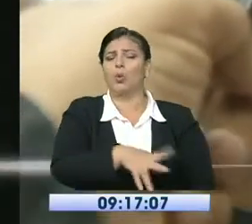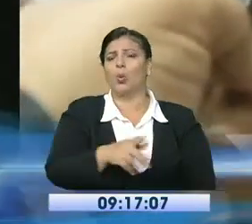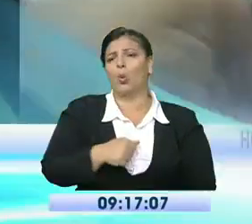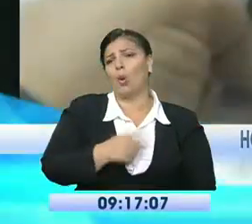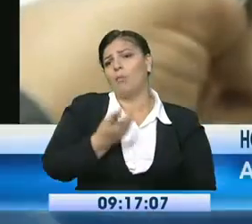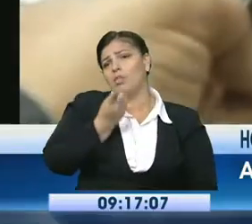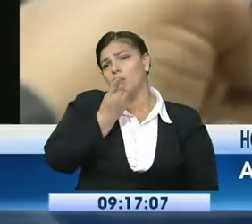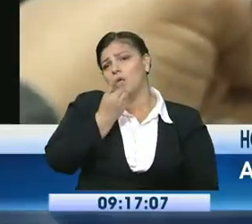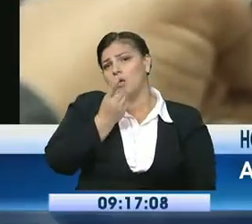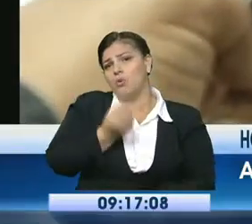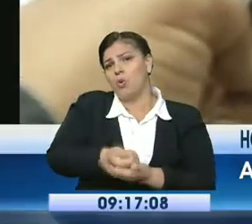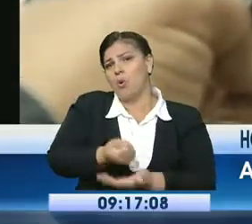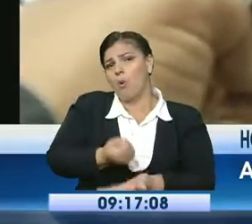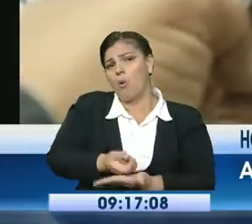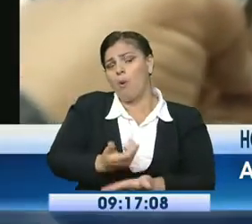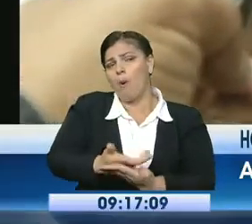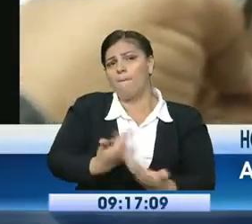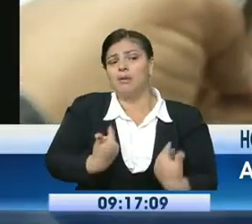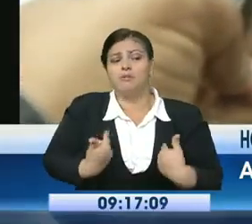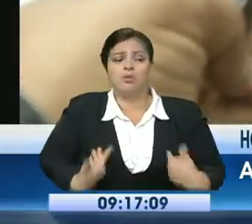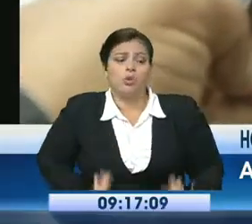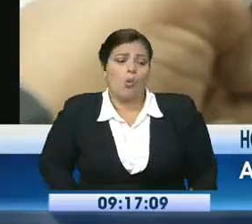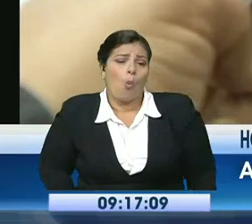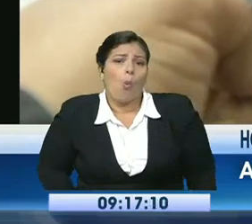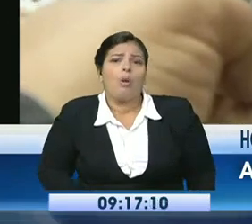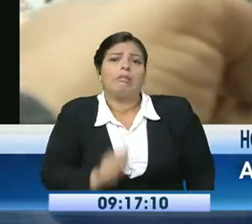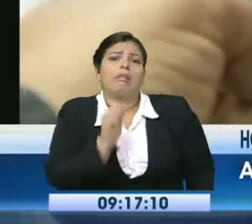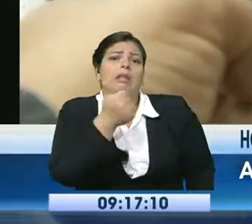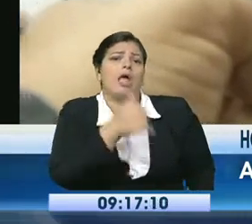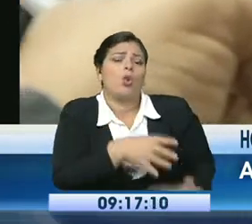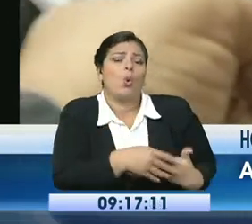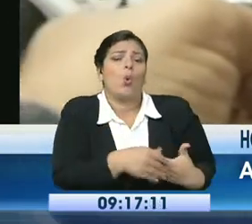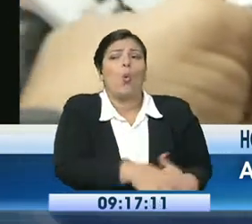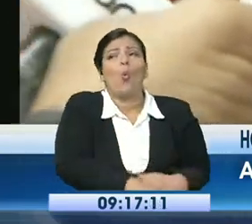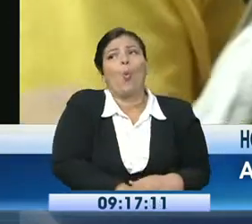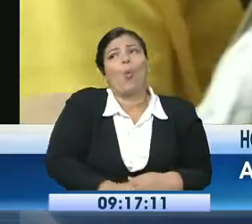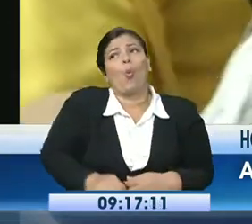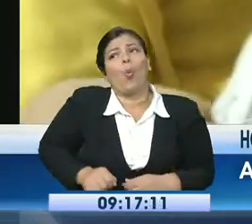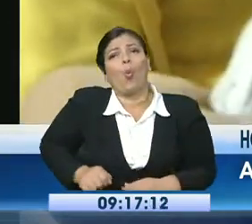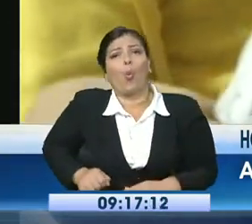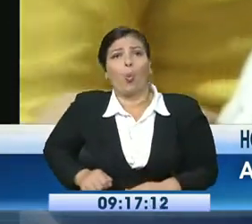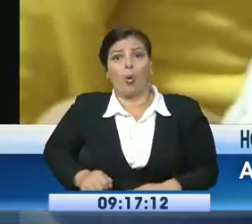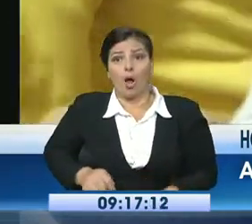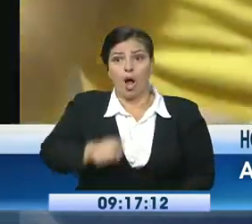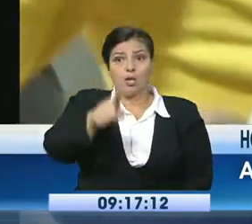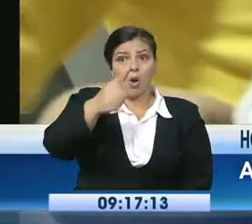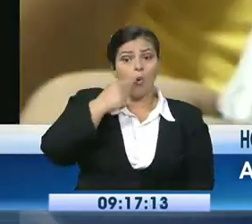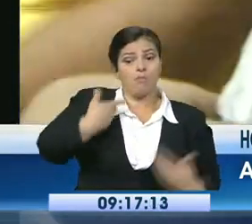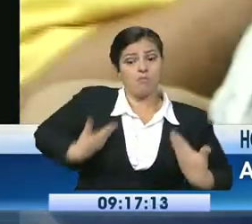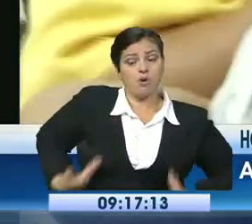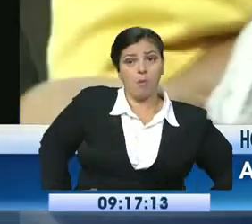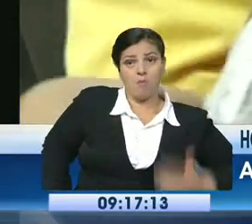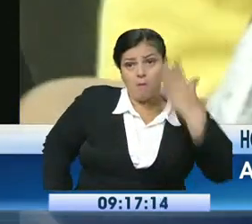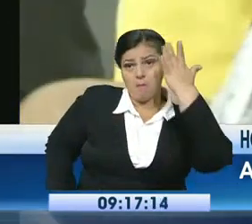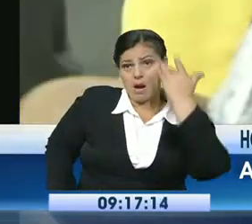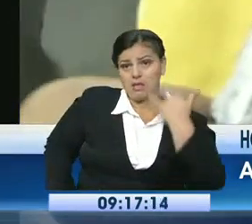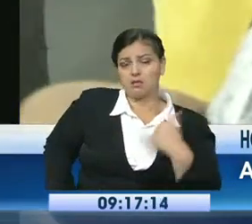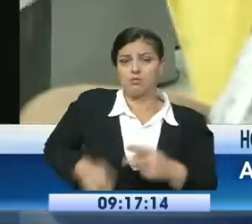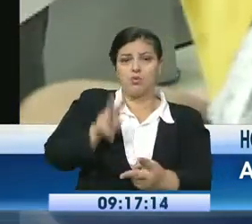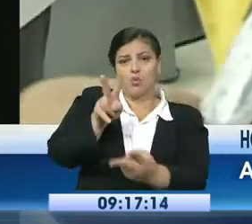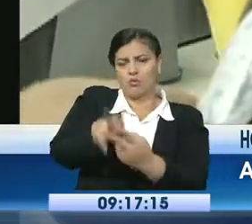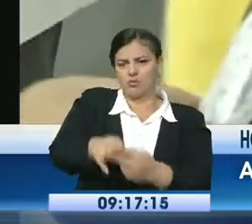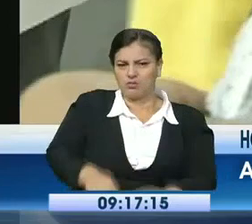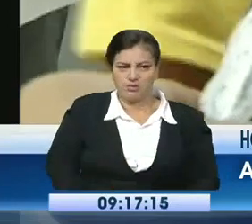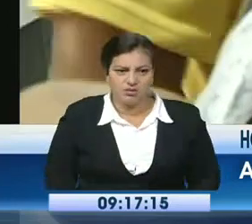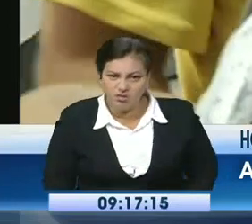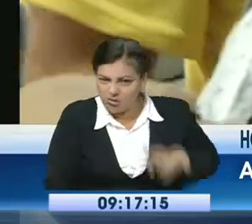vino $10 en la mano. El otro hombre de amarillo no lo conozco. ¿Que no me conoce? Que me diga a mí que no me